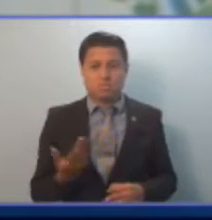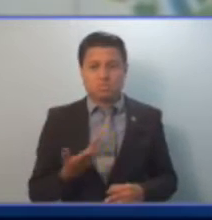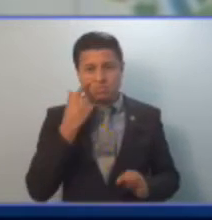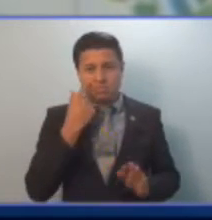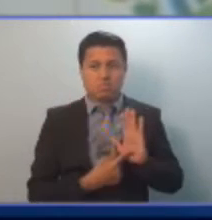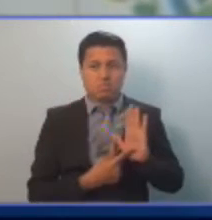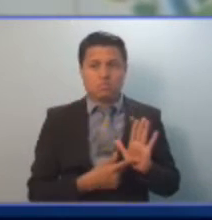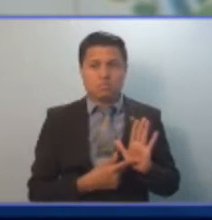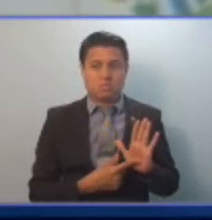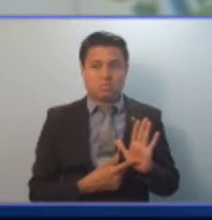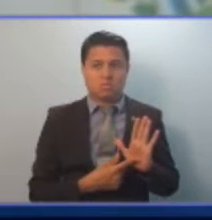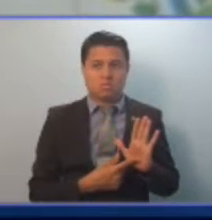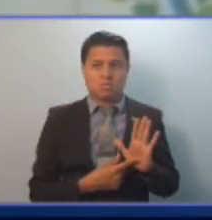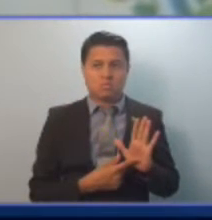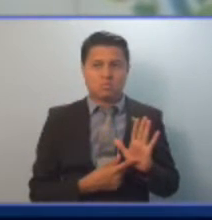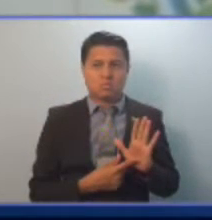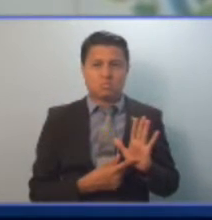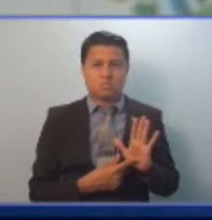fundamentales,